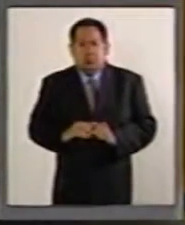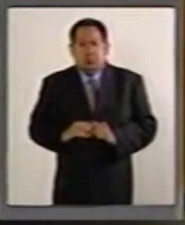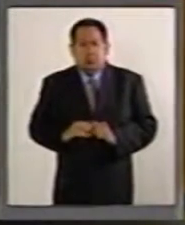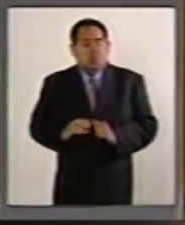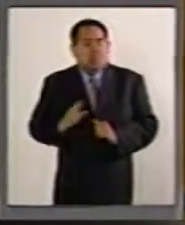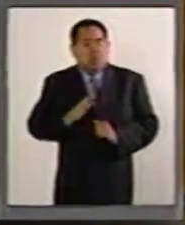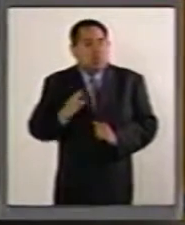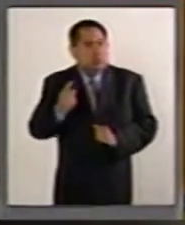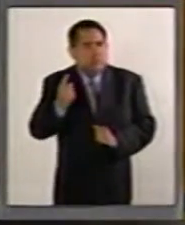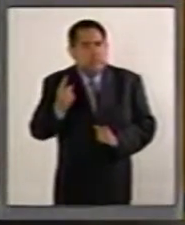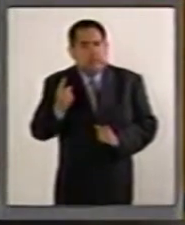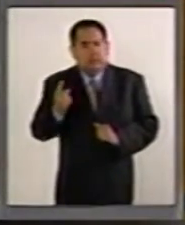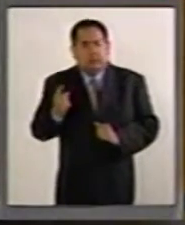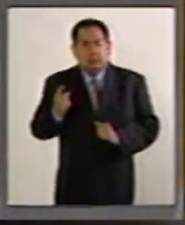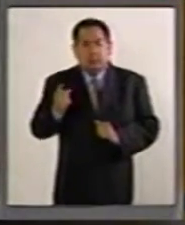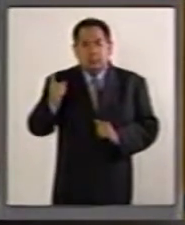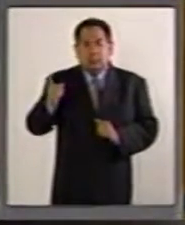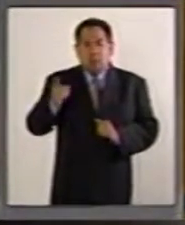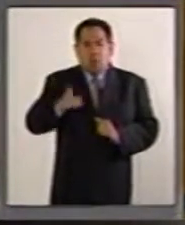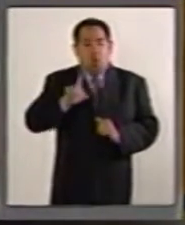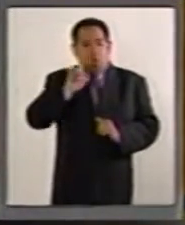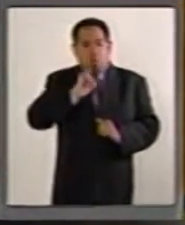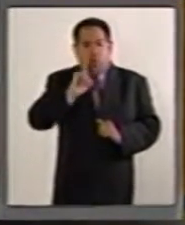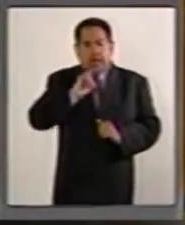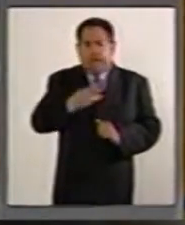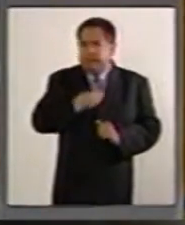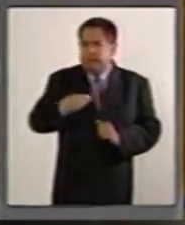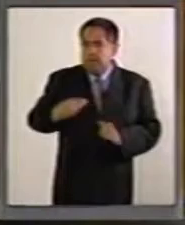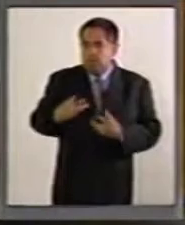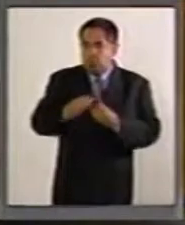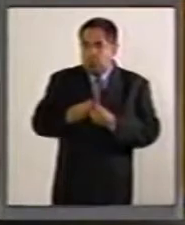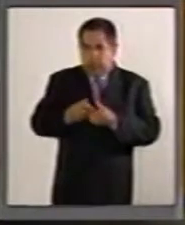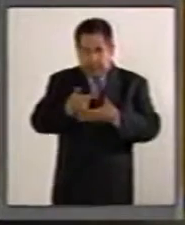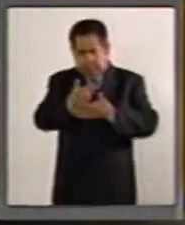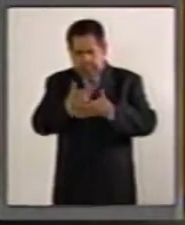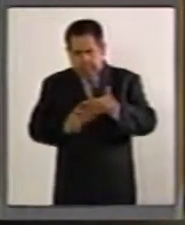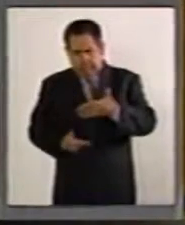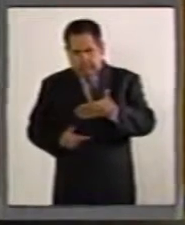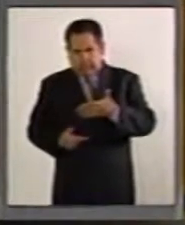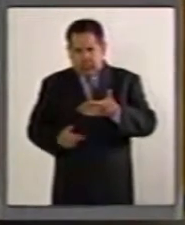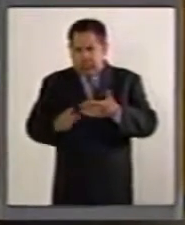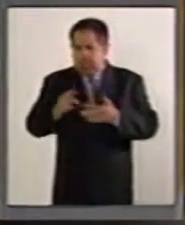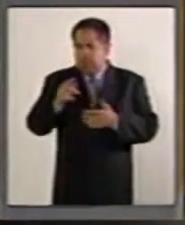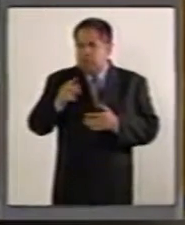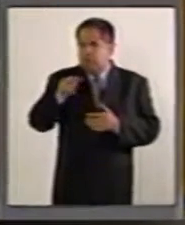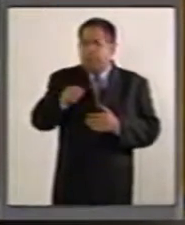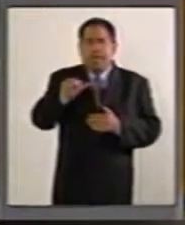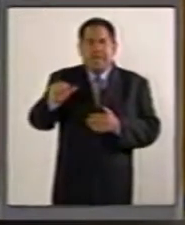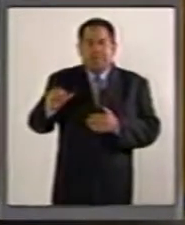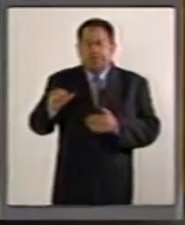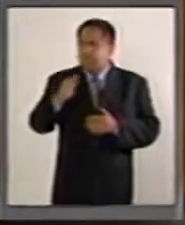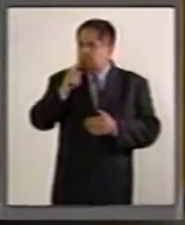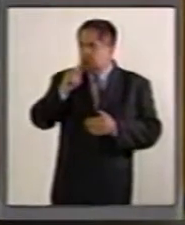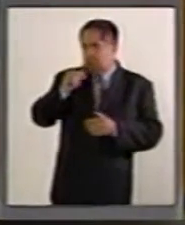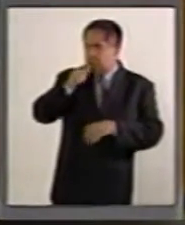una integrante, una mujer integrante de la lista del partido Nueva Alianza